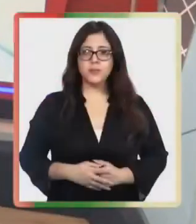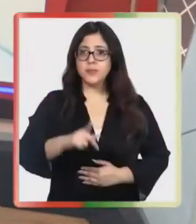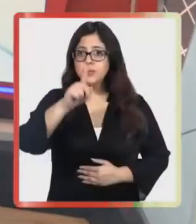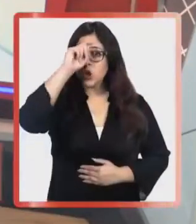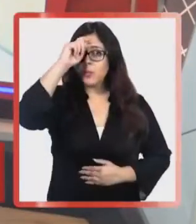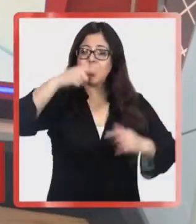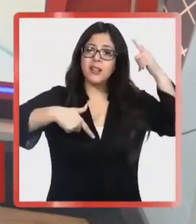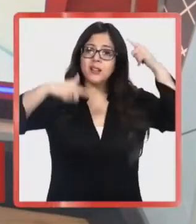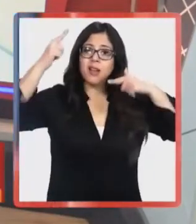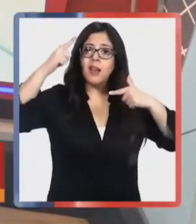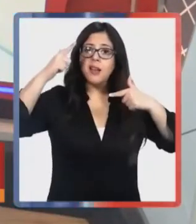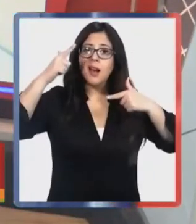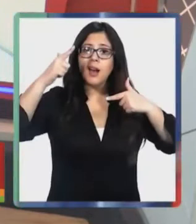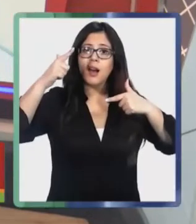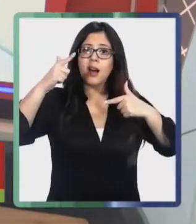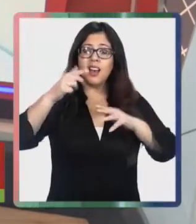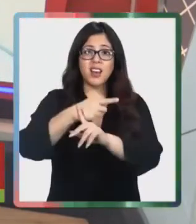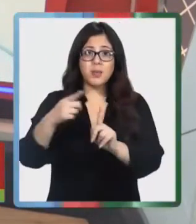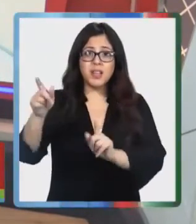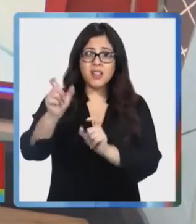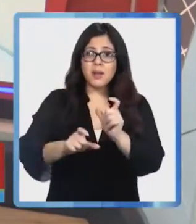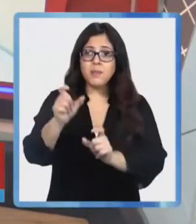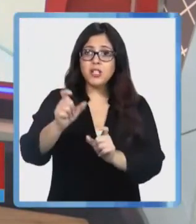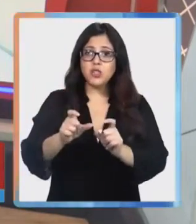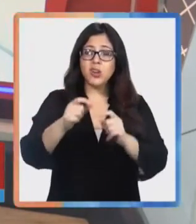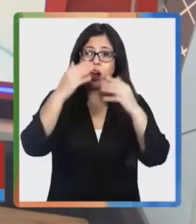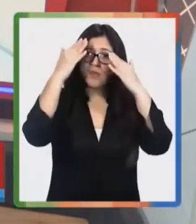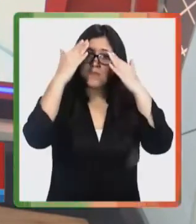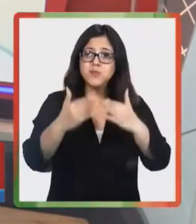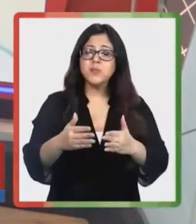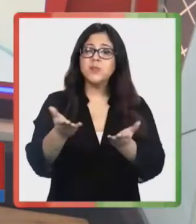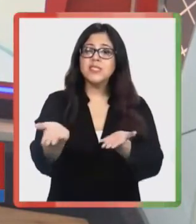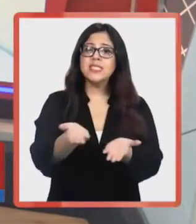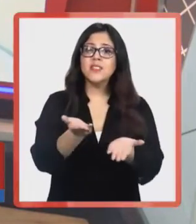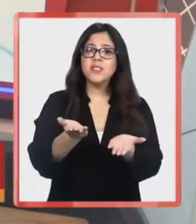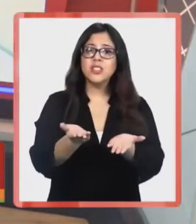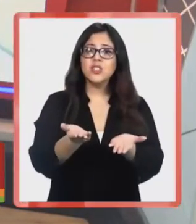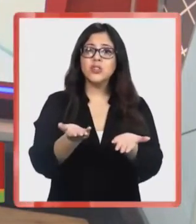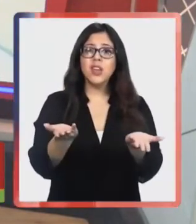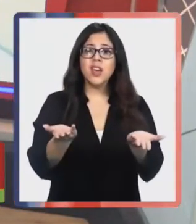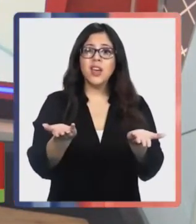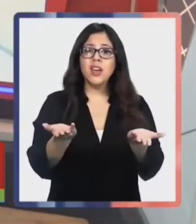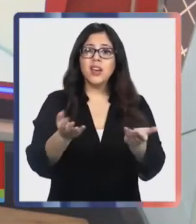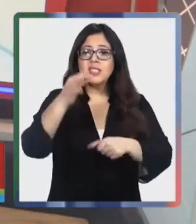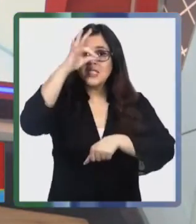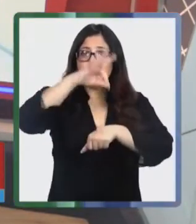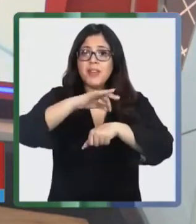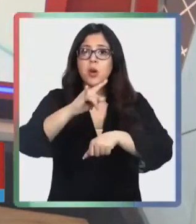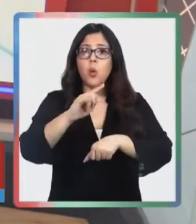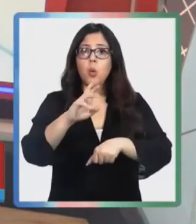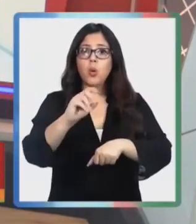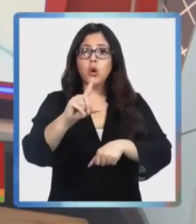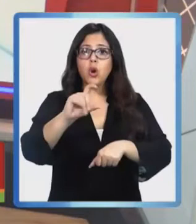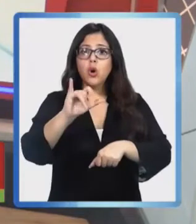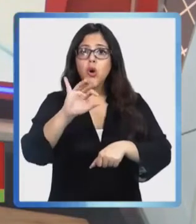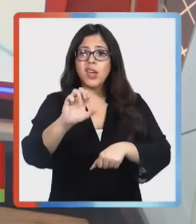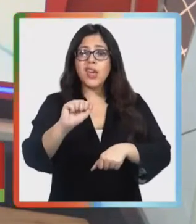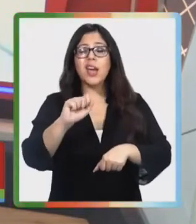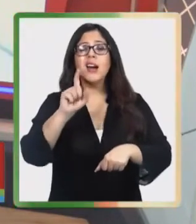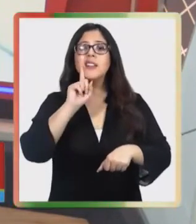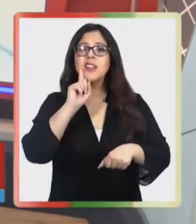en el hospital de talca más de la mitad de los pacientes que se atienden en el servicio de urología tienen cáncer de próstata